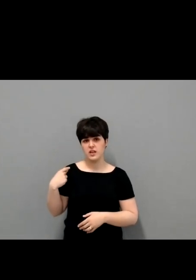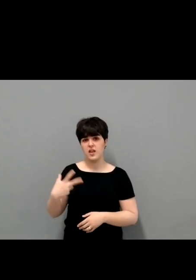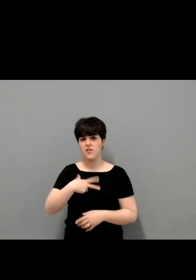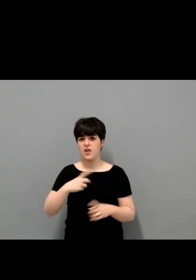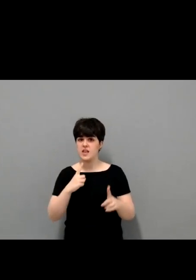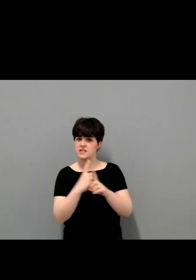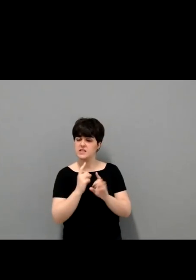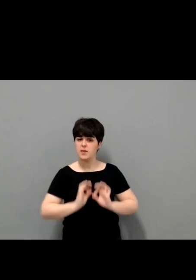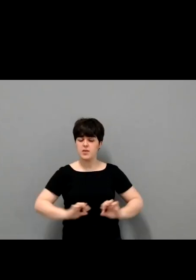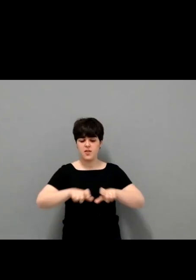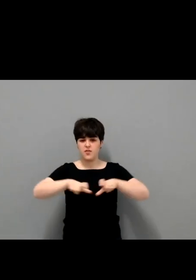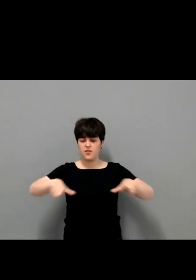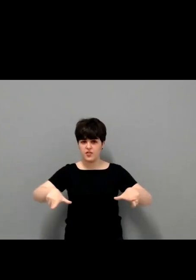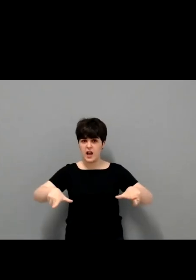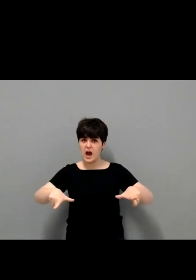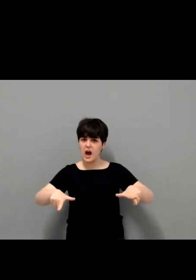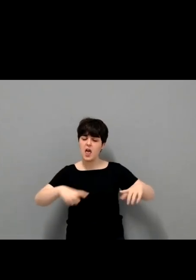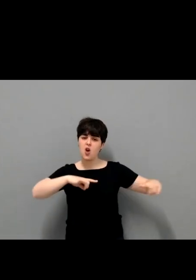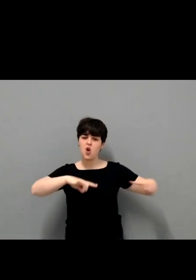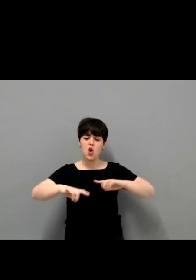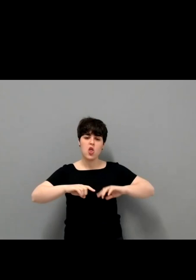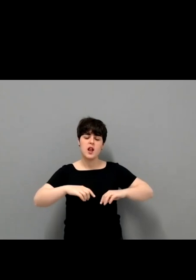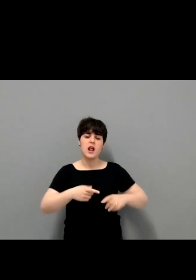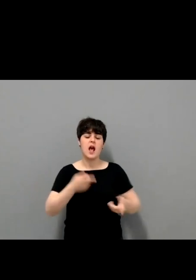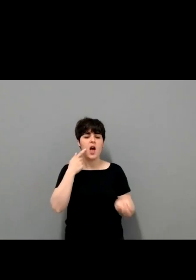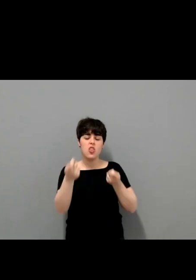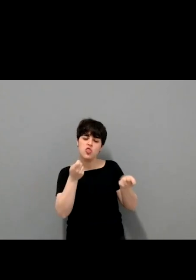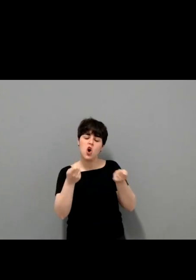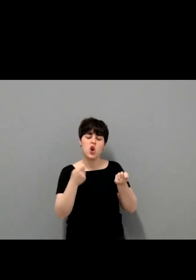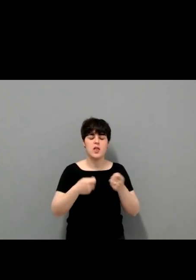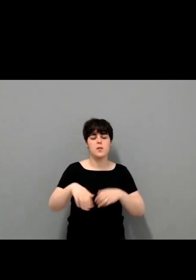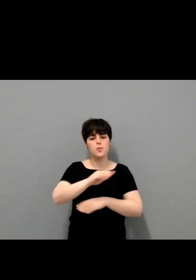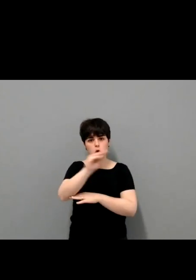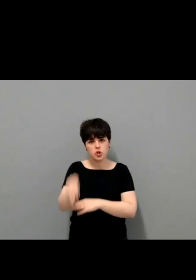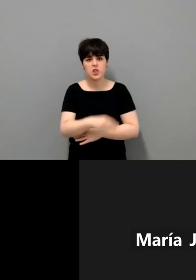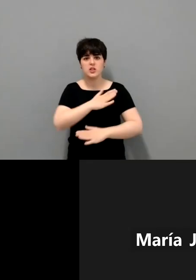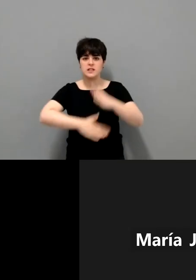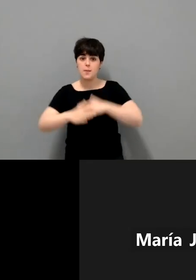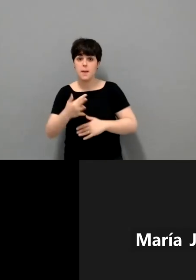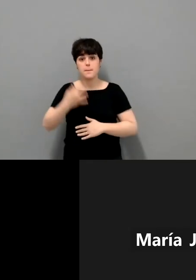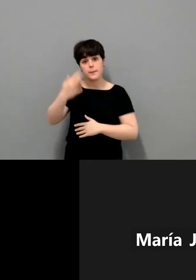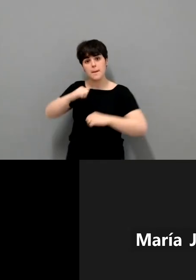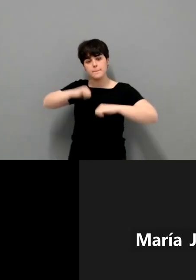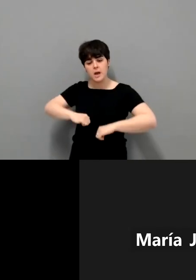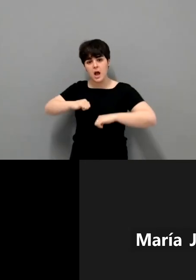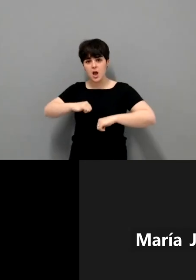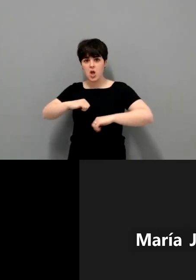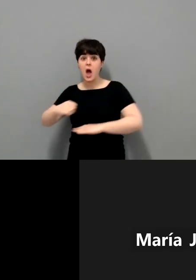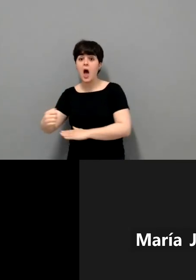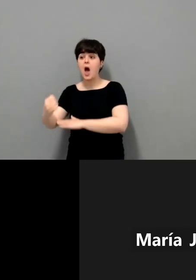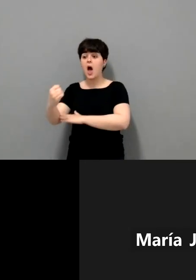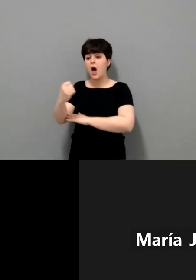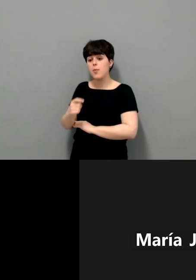sala, coordinadora de los servicios de protección de discapacidad y mayores, nos tendió la mano